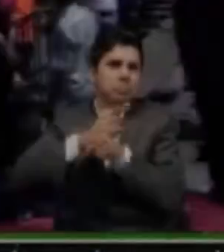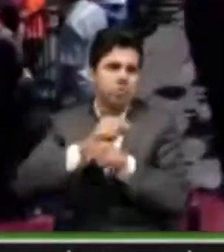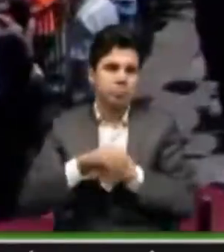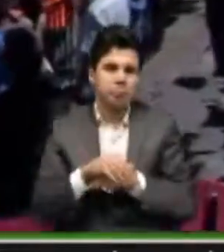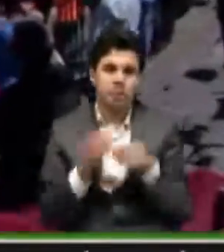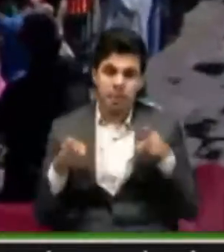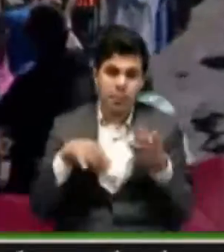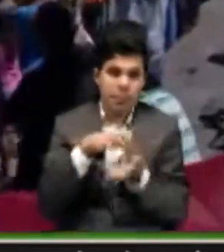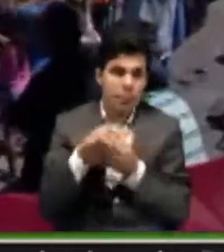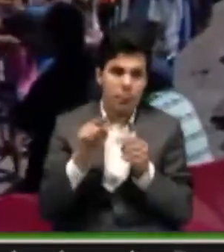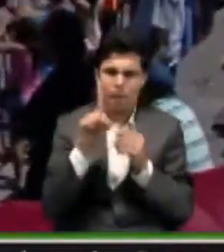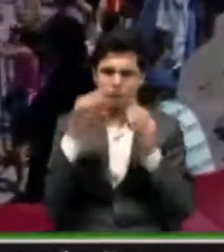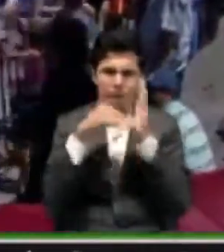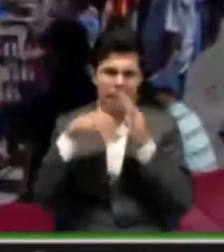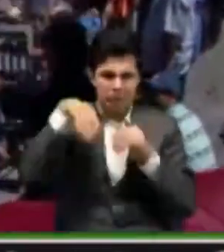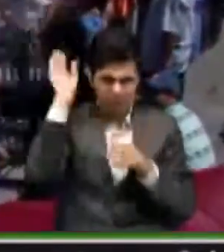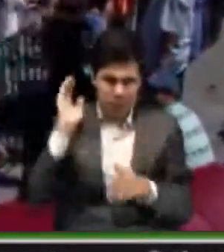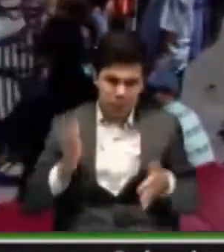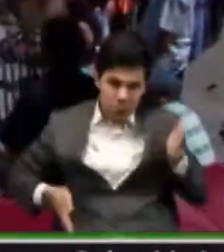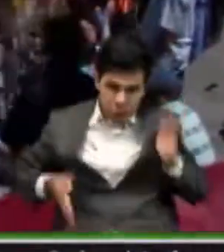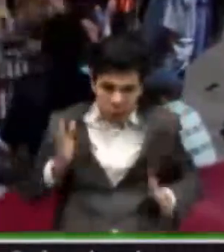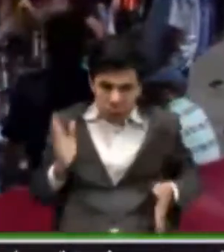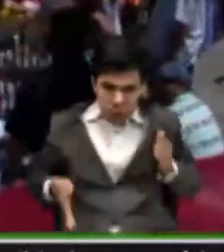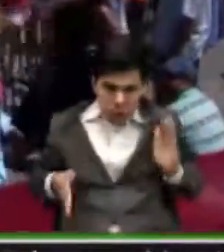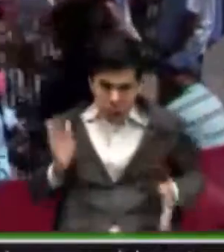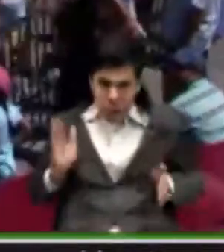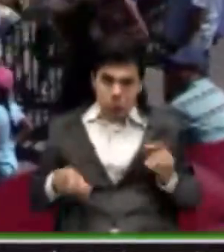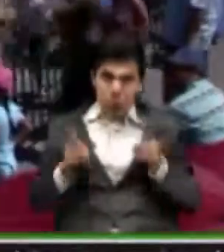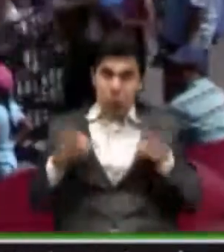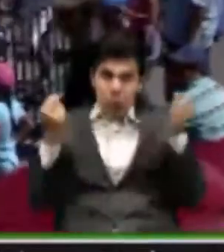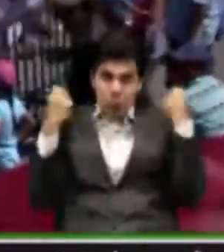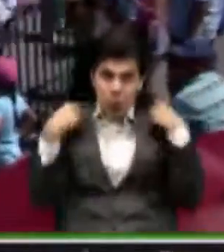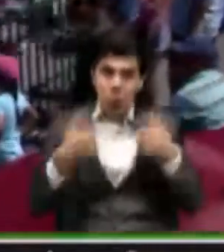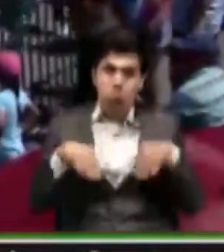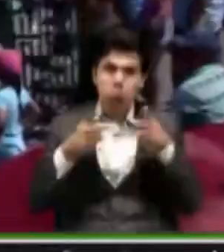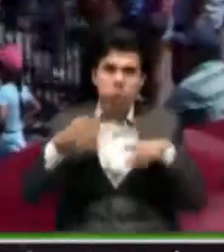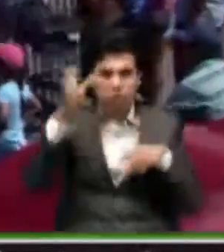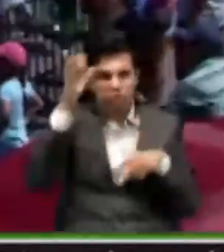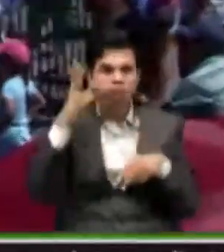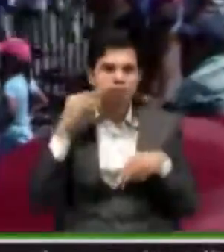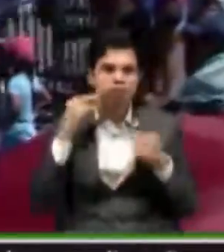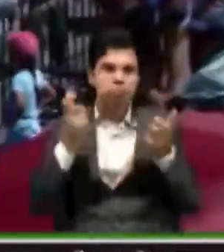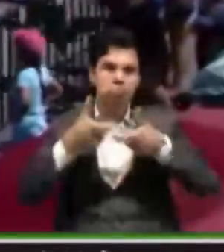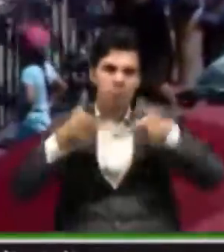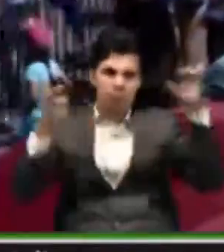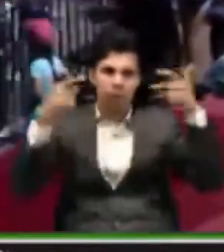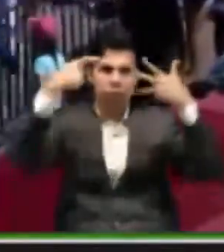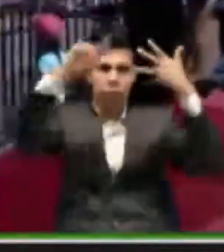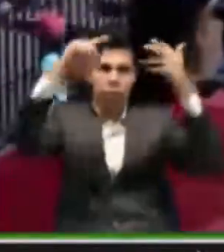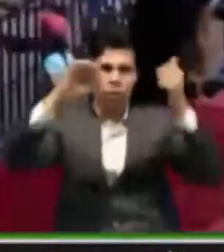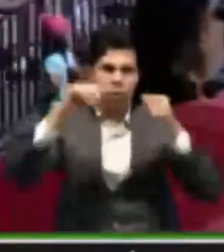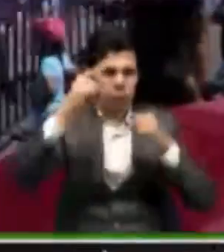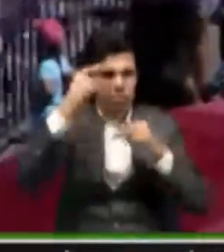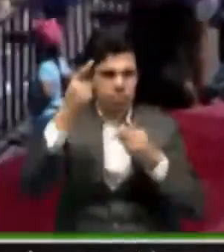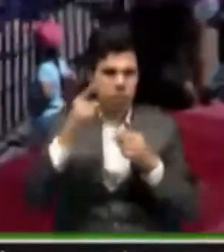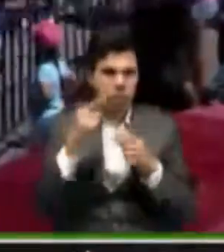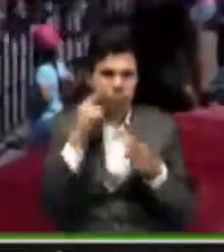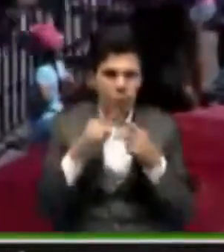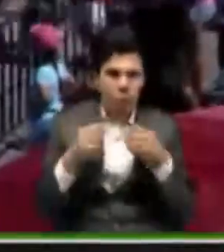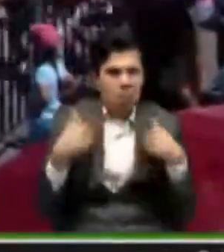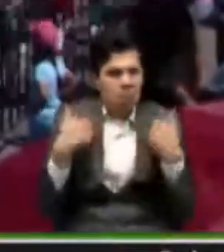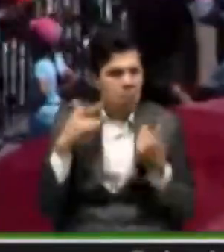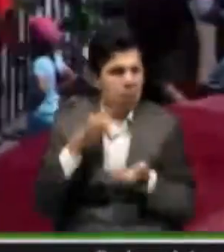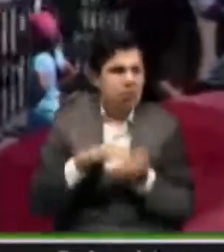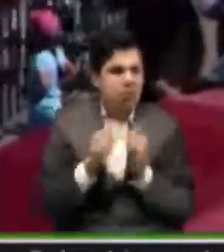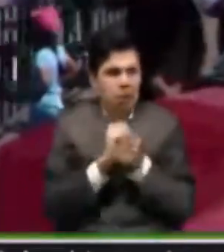Más de 1000 santandereanos le pusieron tenis al corazón. Las calles de Piedecuesta reunieron expertos, aficionados y quienes simplemente buscaron un rato de